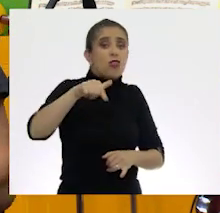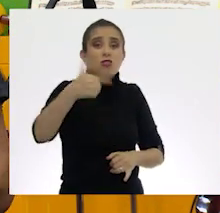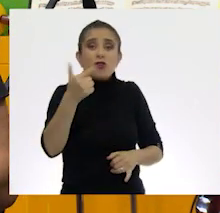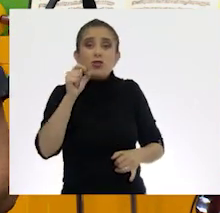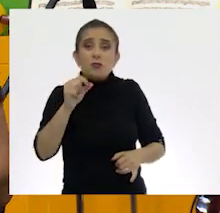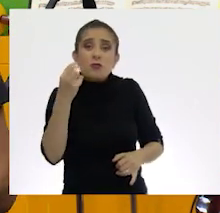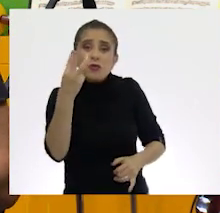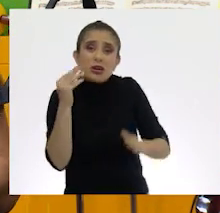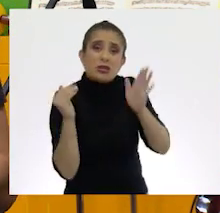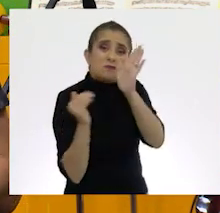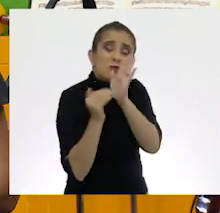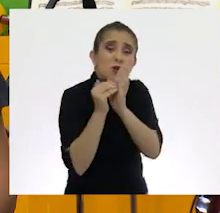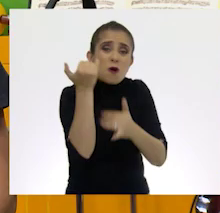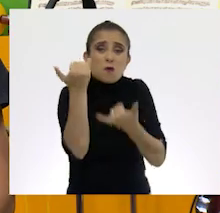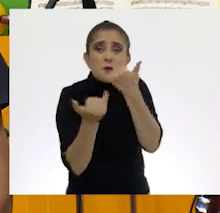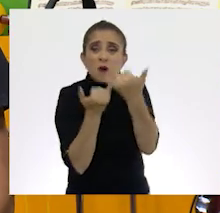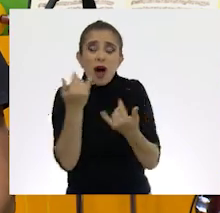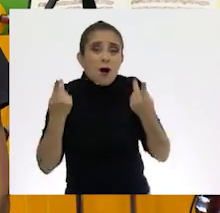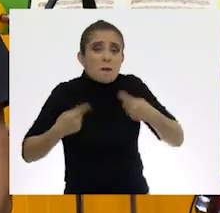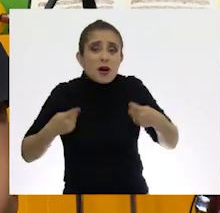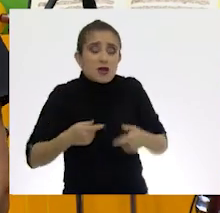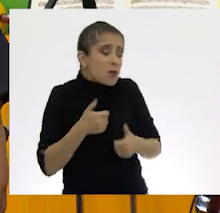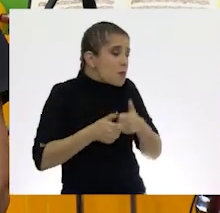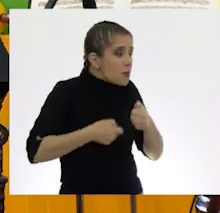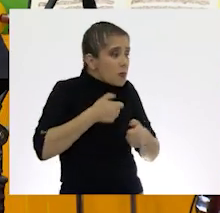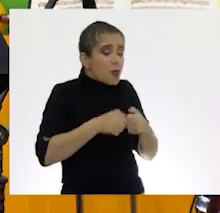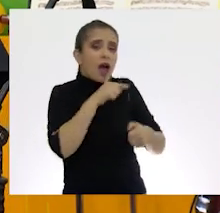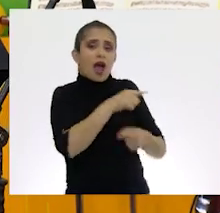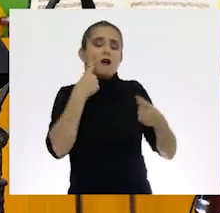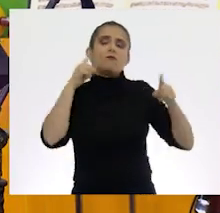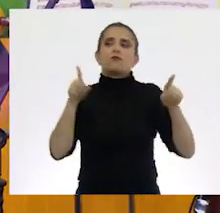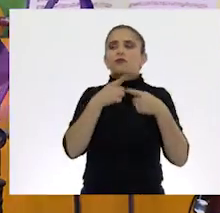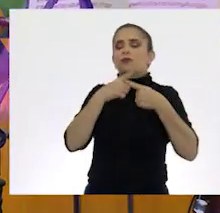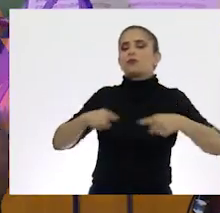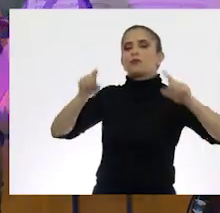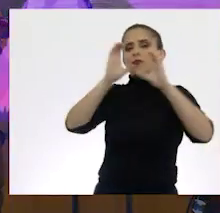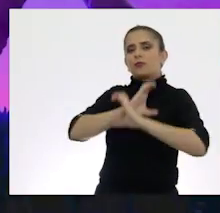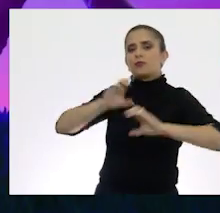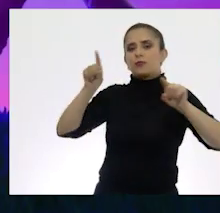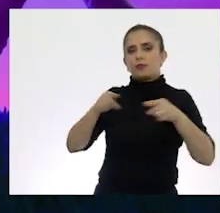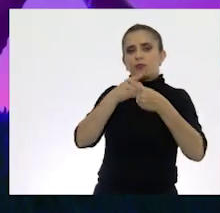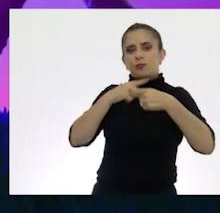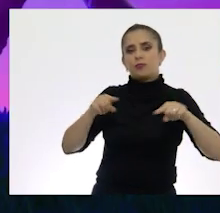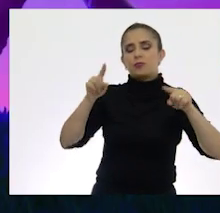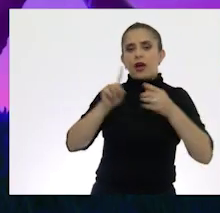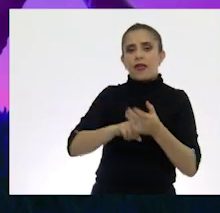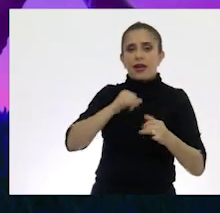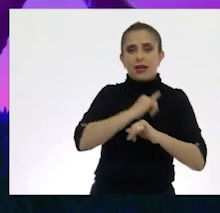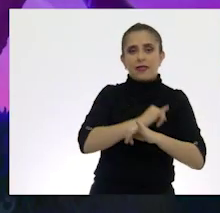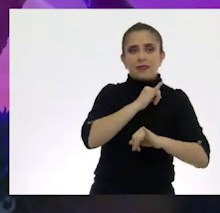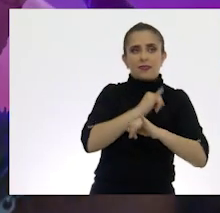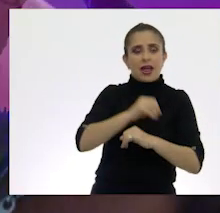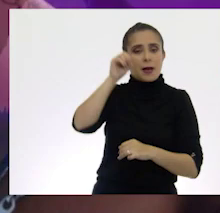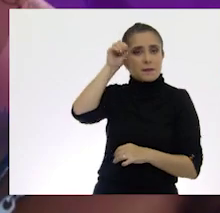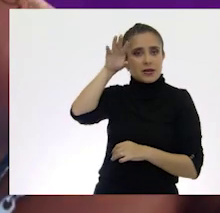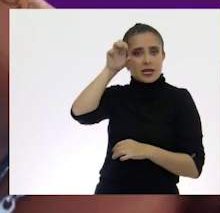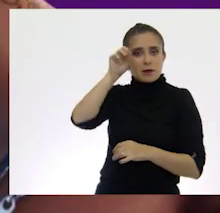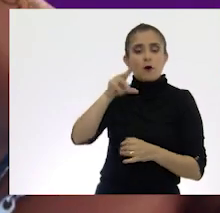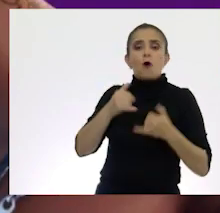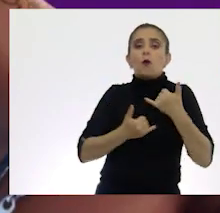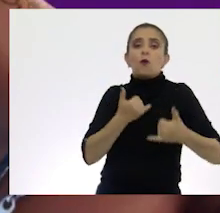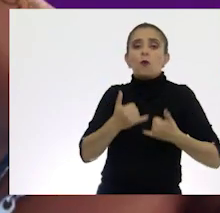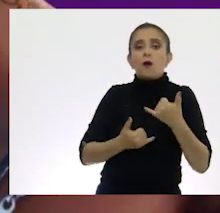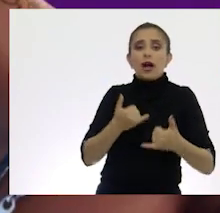los 12.3 millones de jugadores de manera simultánea. Scott realizó varios shows virtuales en